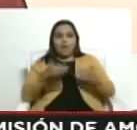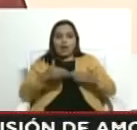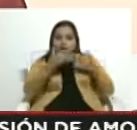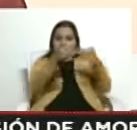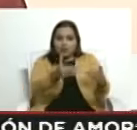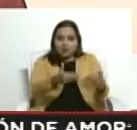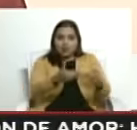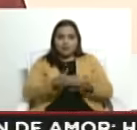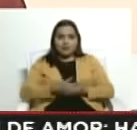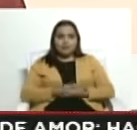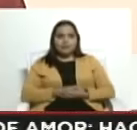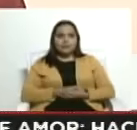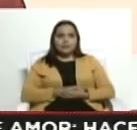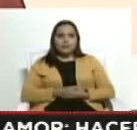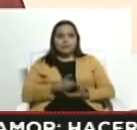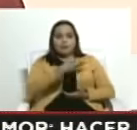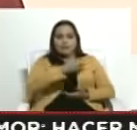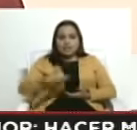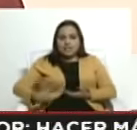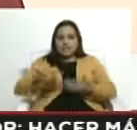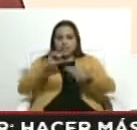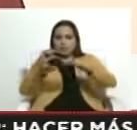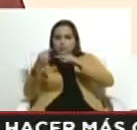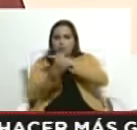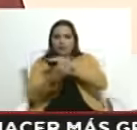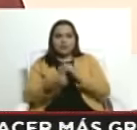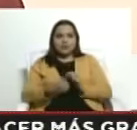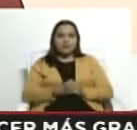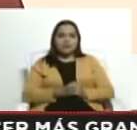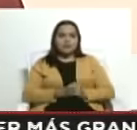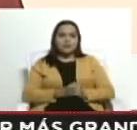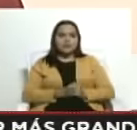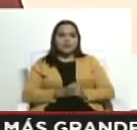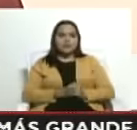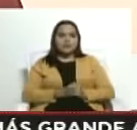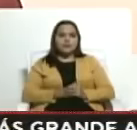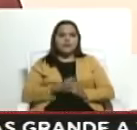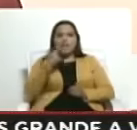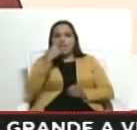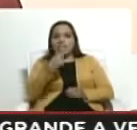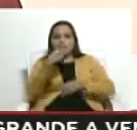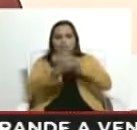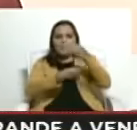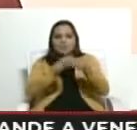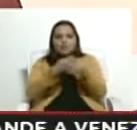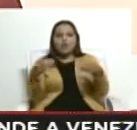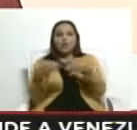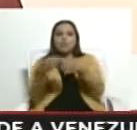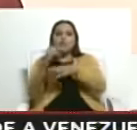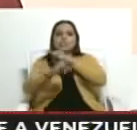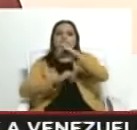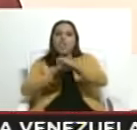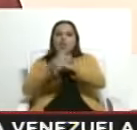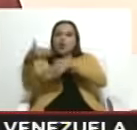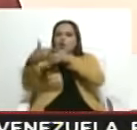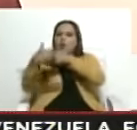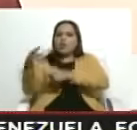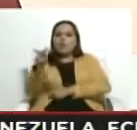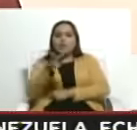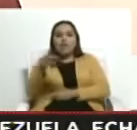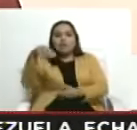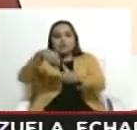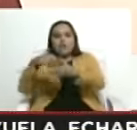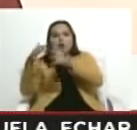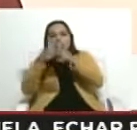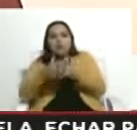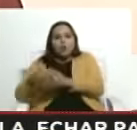adelantada por el presidente de Guyana, que iban a crear una coalición internacional contra nuestro país, donde está Estados Unidos,